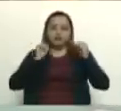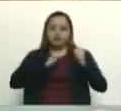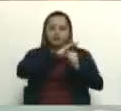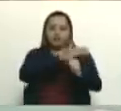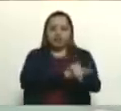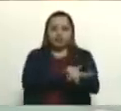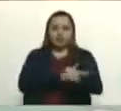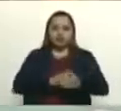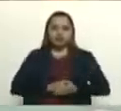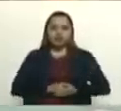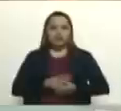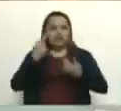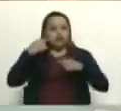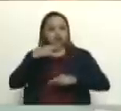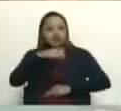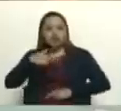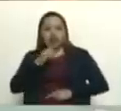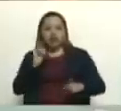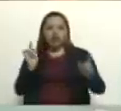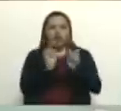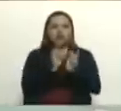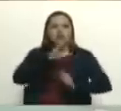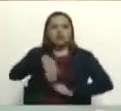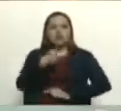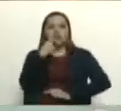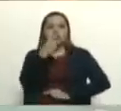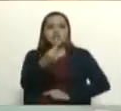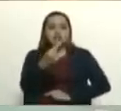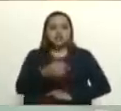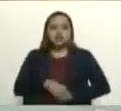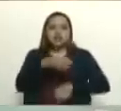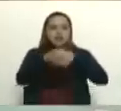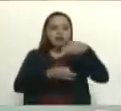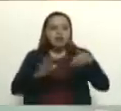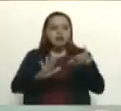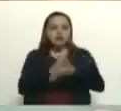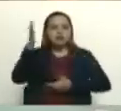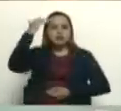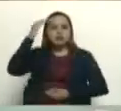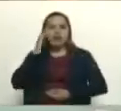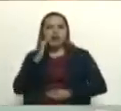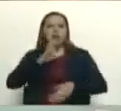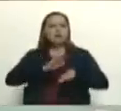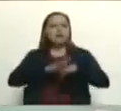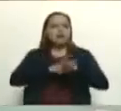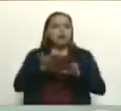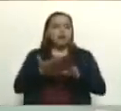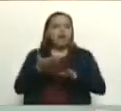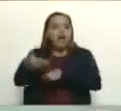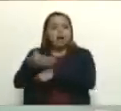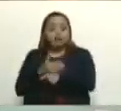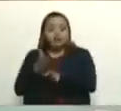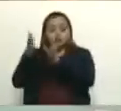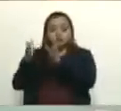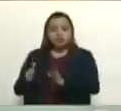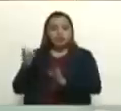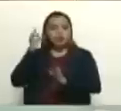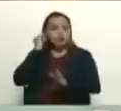que nos quedaremos cortos con lo que podamos decir y hablar sobre Tibisay Lucena, porque Sandra Oblitas y Delcy